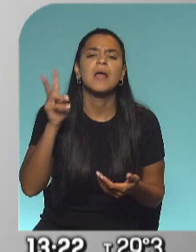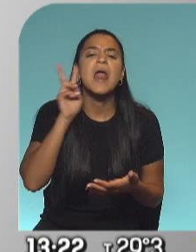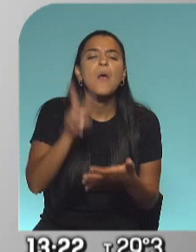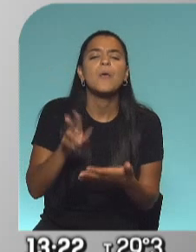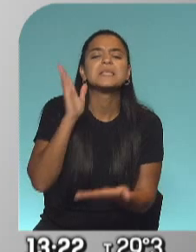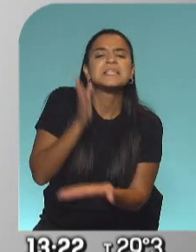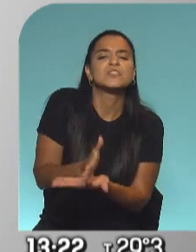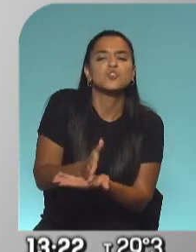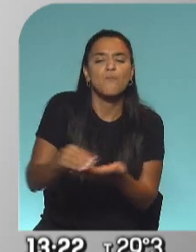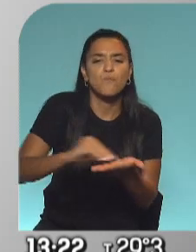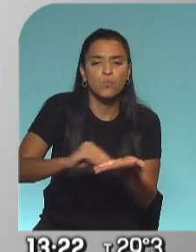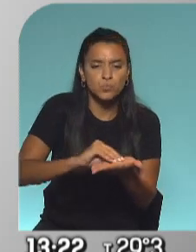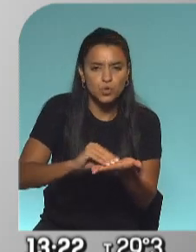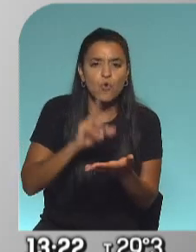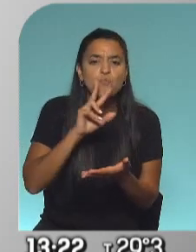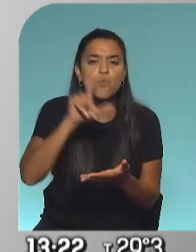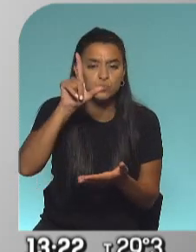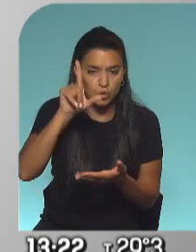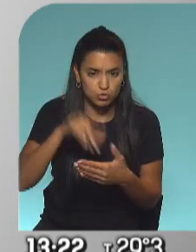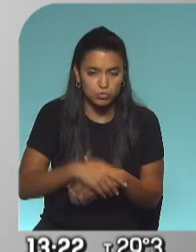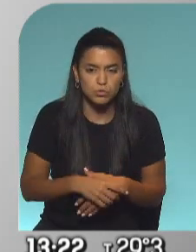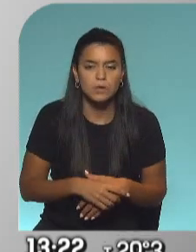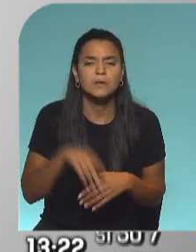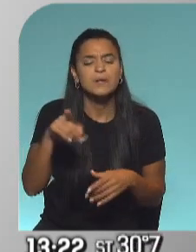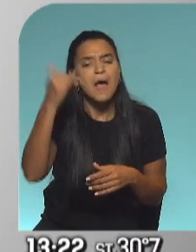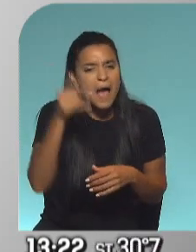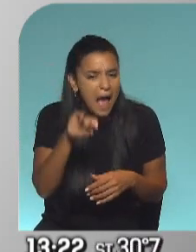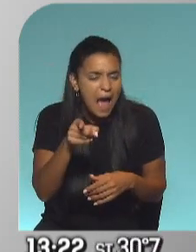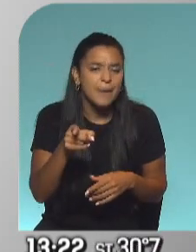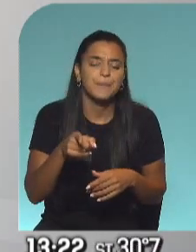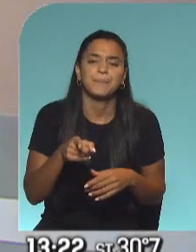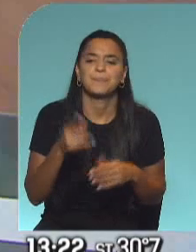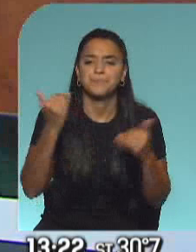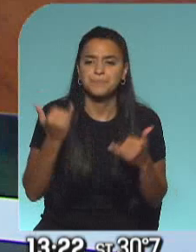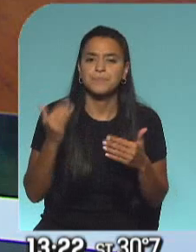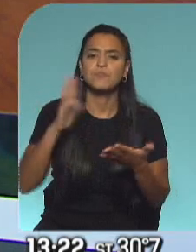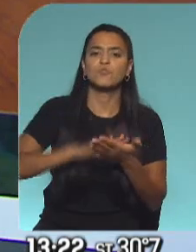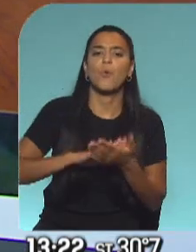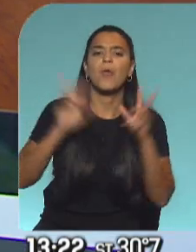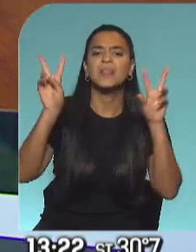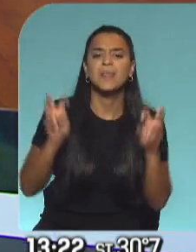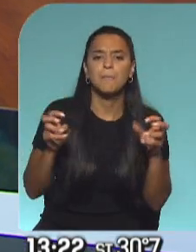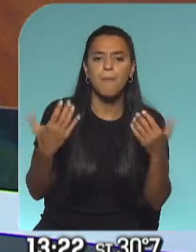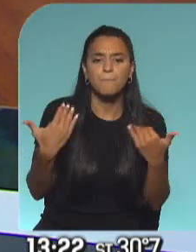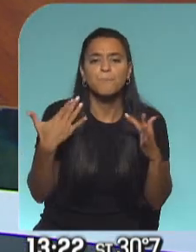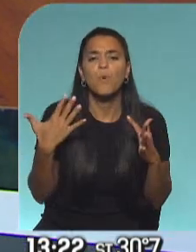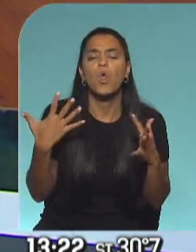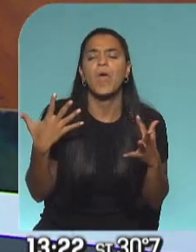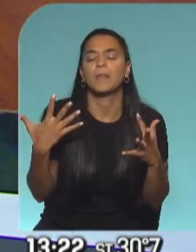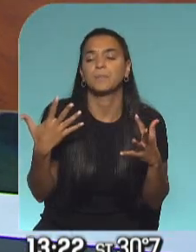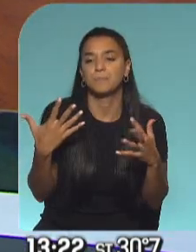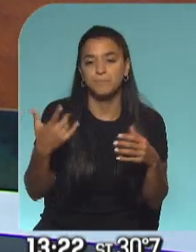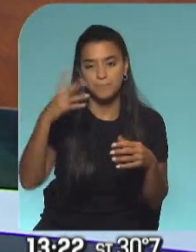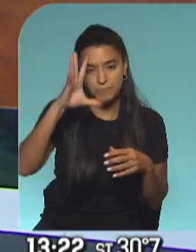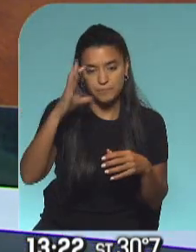sanciones a funcionarios rusos. Acá creo que también está todo el tema de lo que es poder articular. Recordemos que